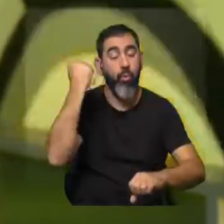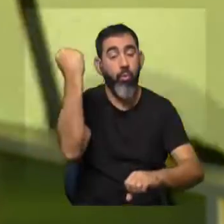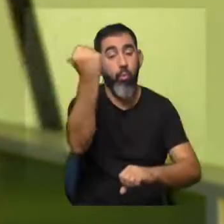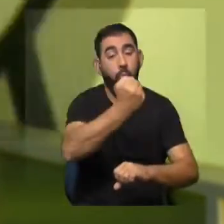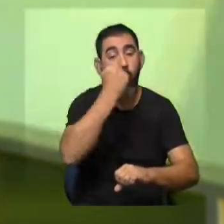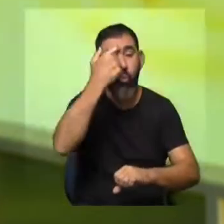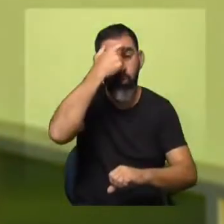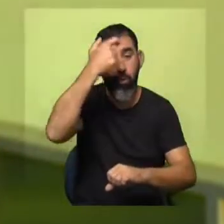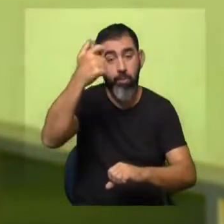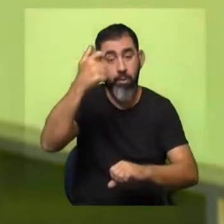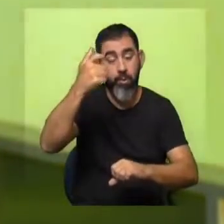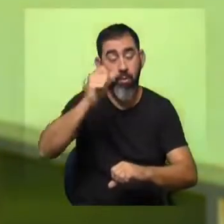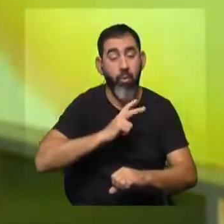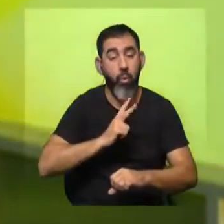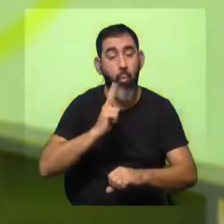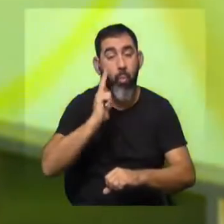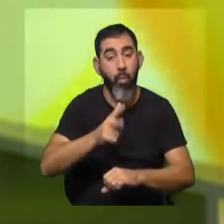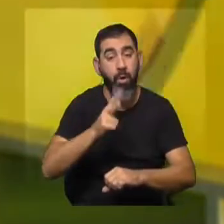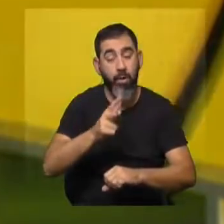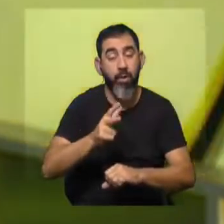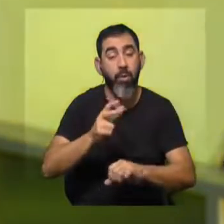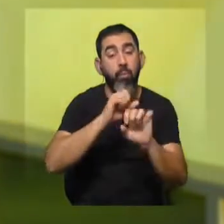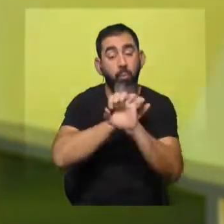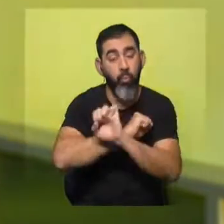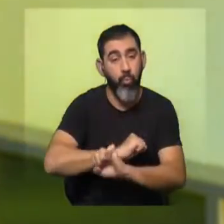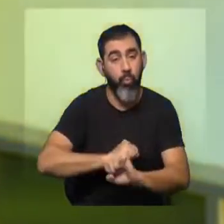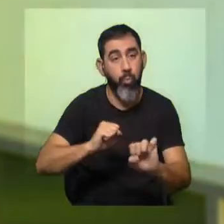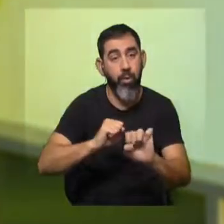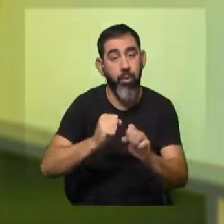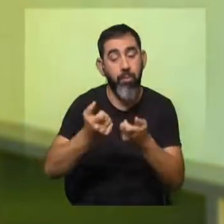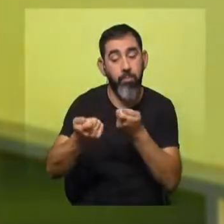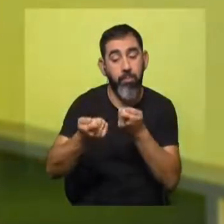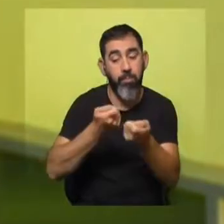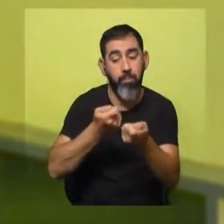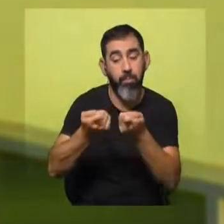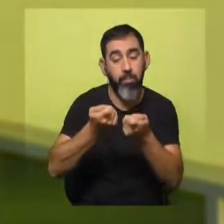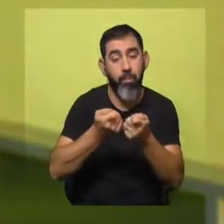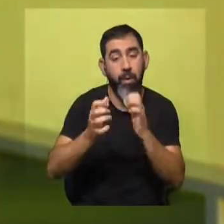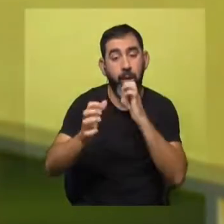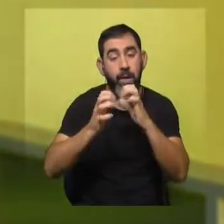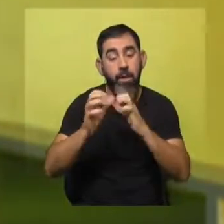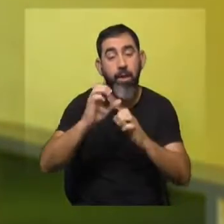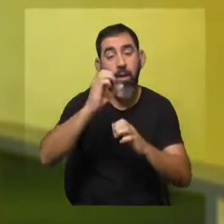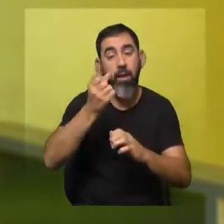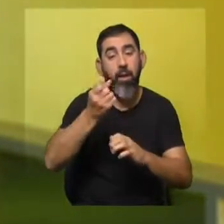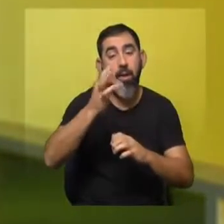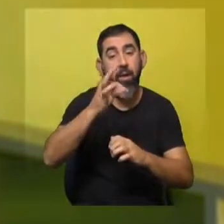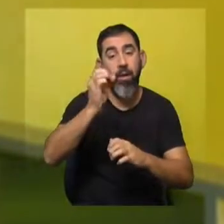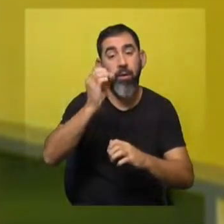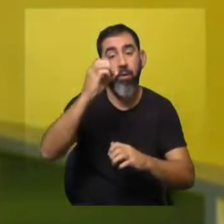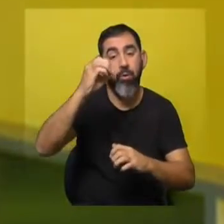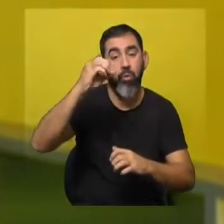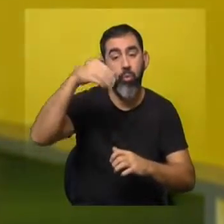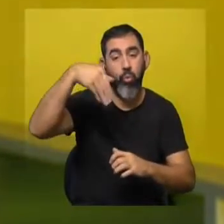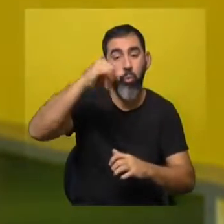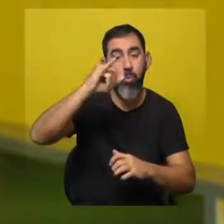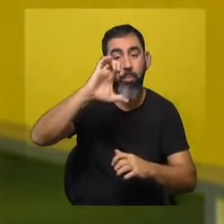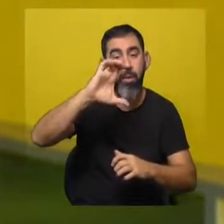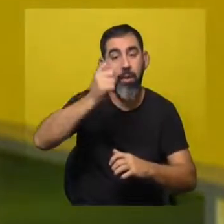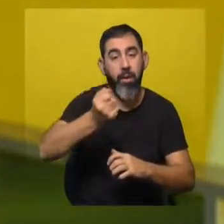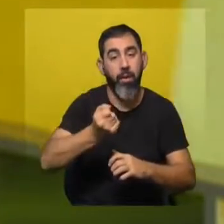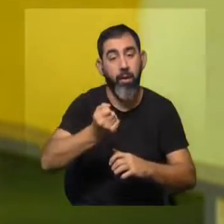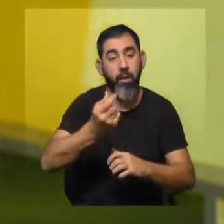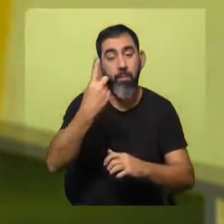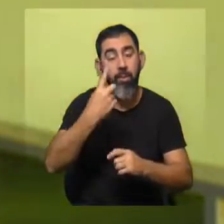la ciencia de toda la humanidad, como es la posibilidad de manipular la energía atómica. Lamentablemente, ese primer paso con los